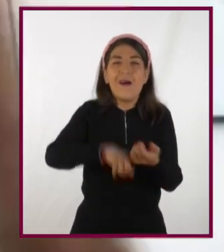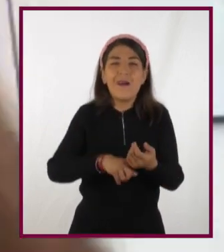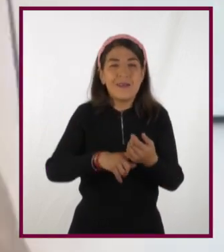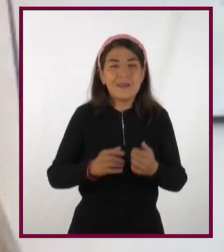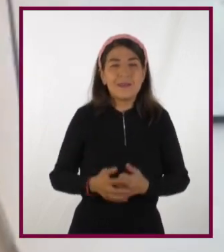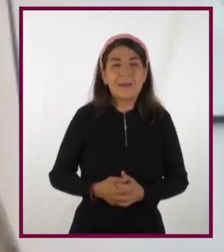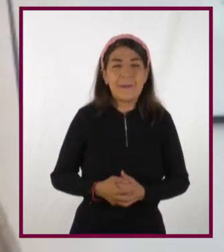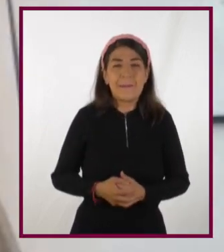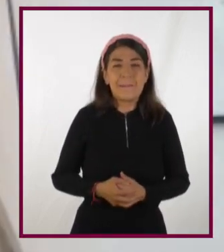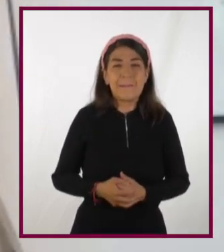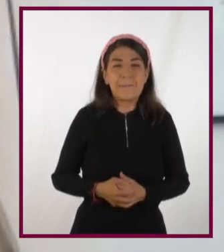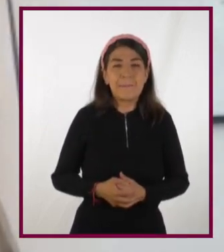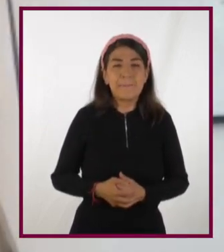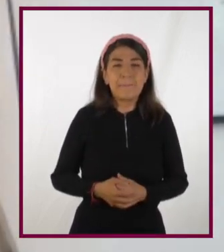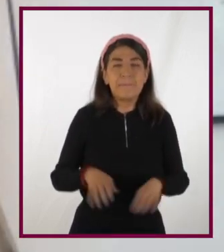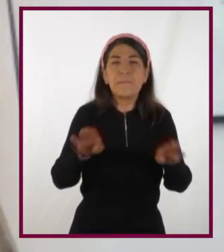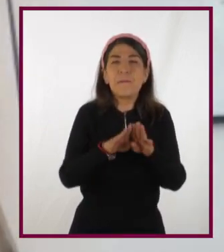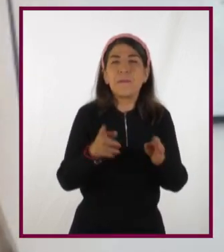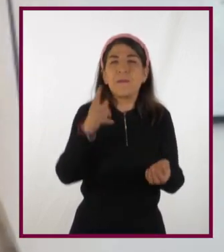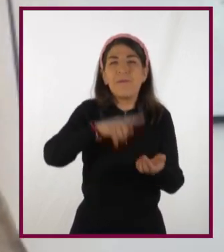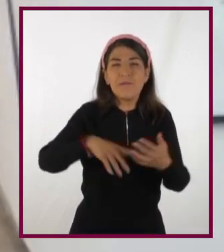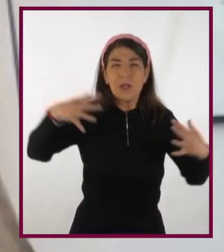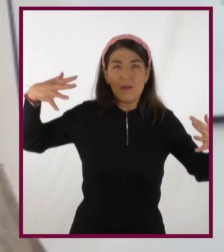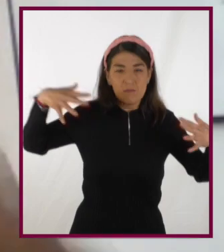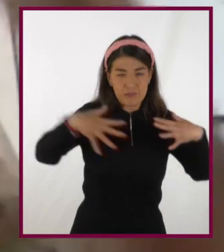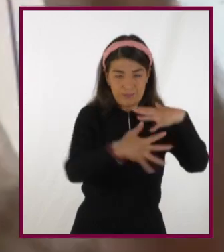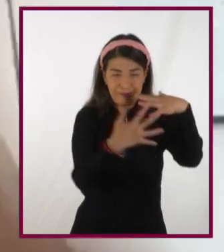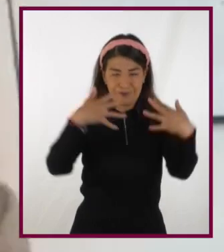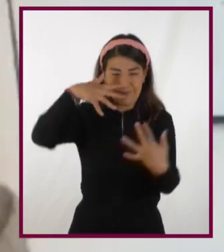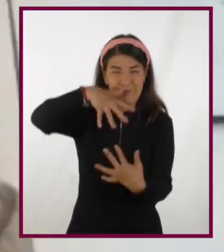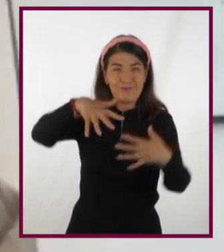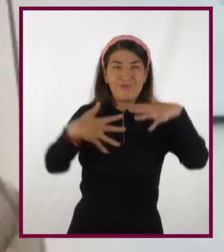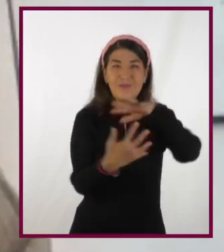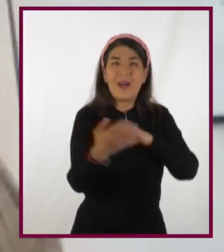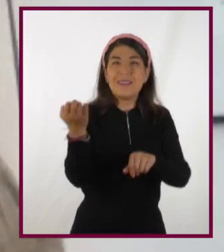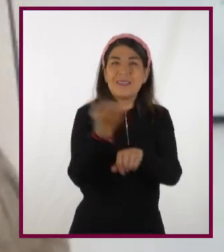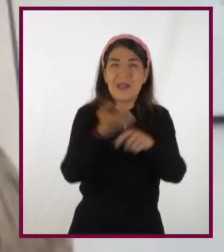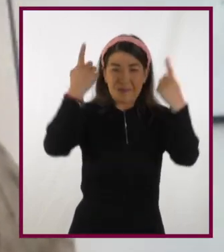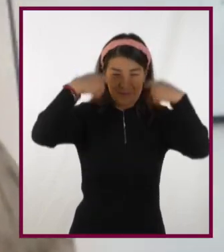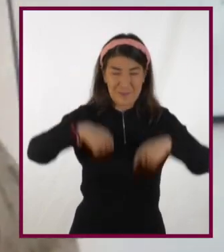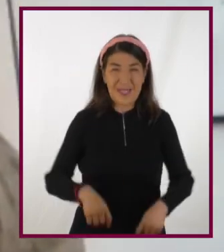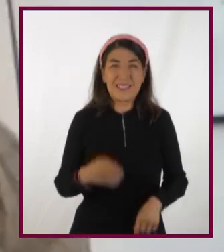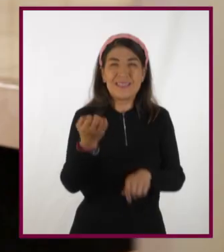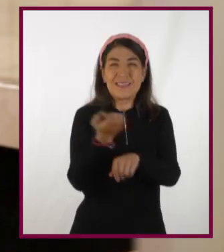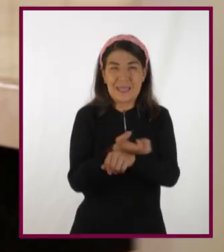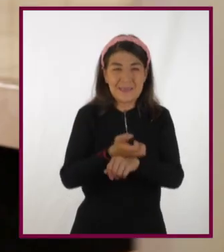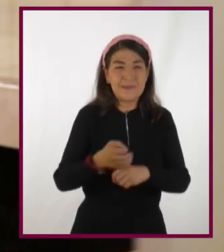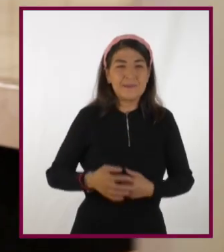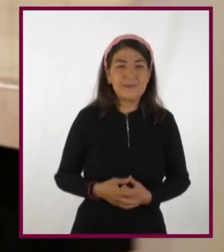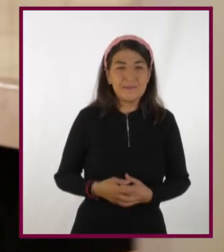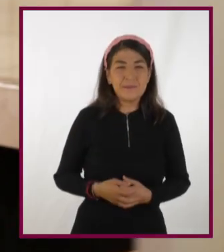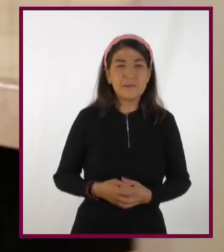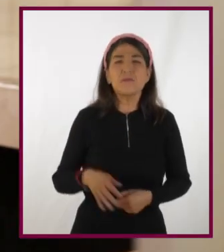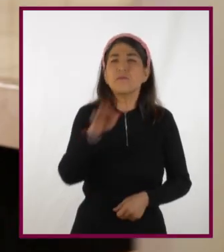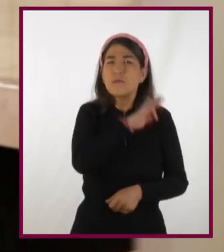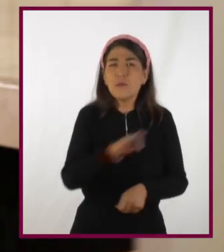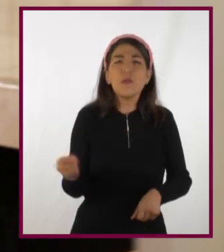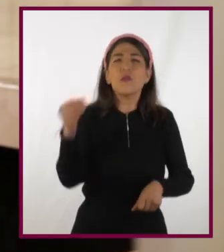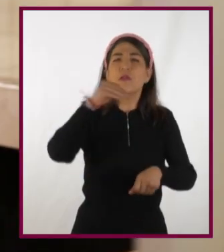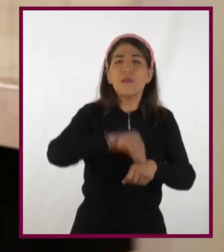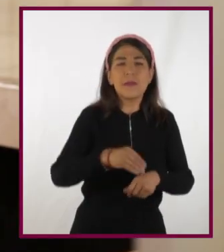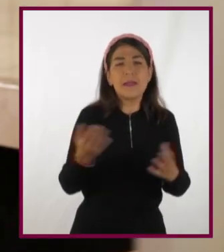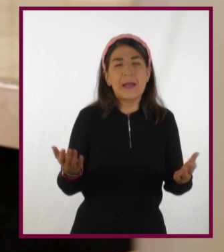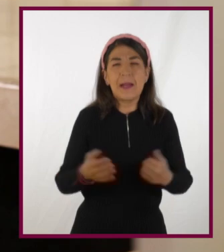proceso de hacer fluir sangre por nuestro sistema circulatorio. Y finalmente, ¿se podrían aplicar